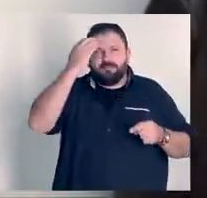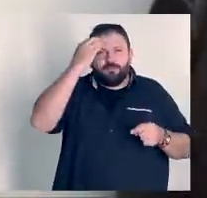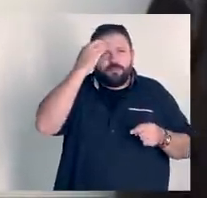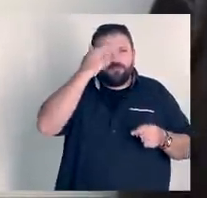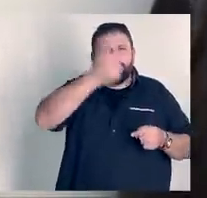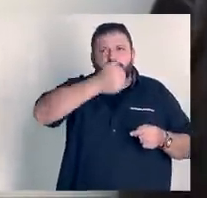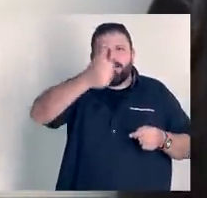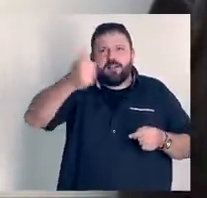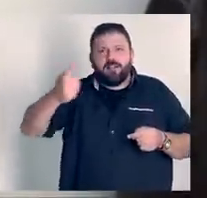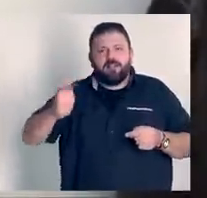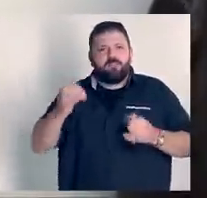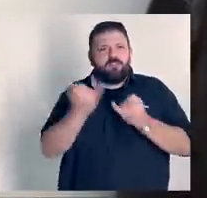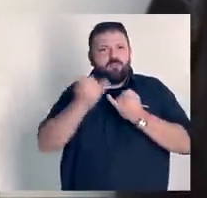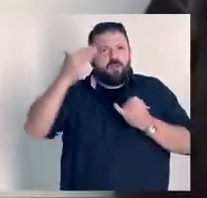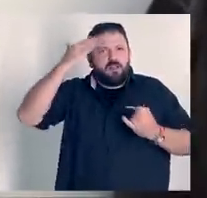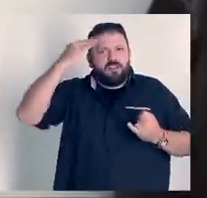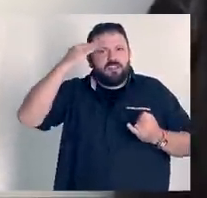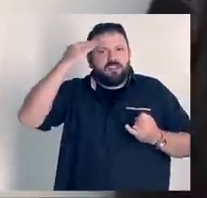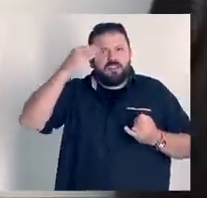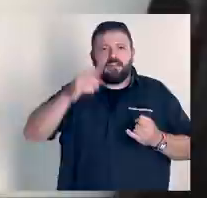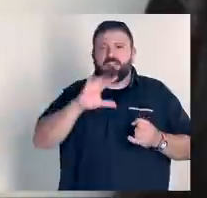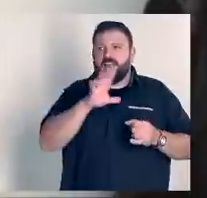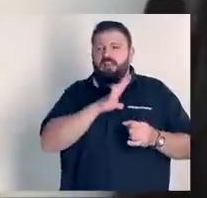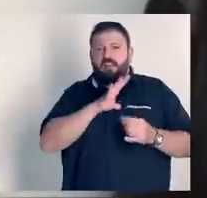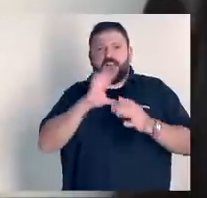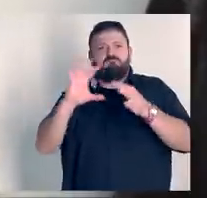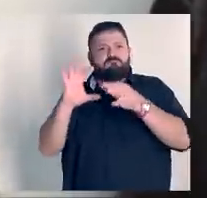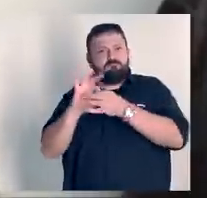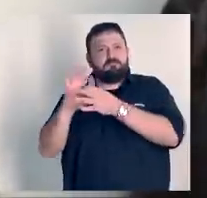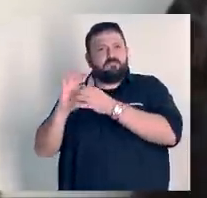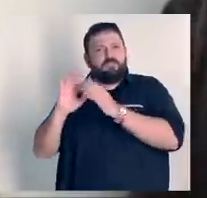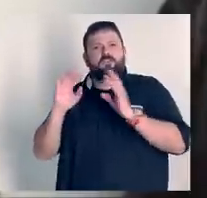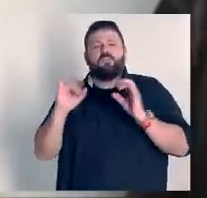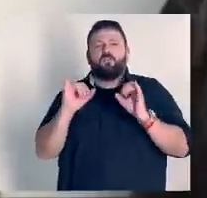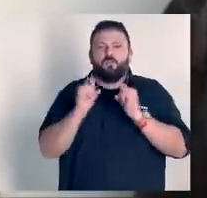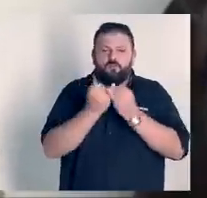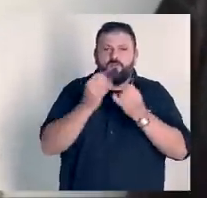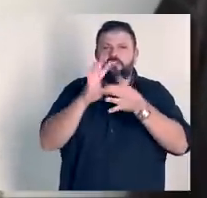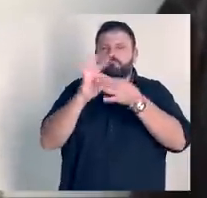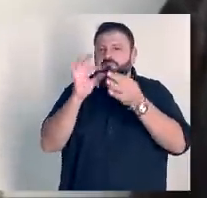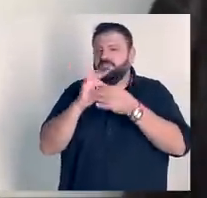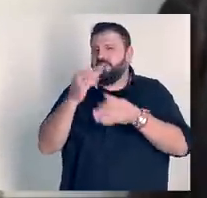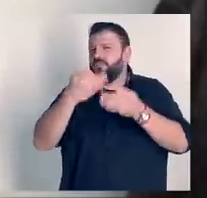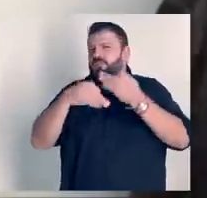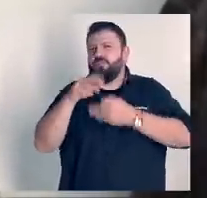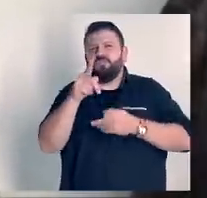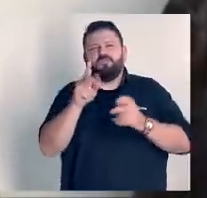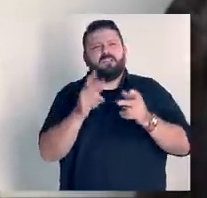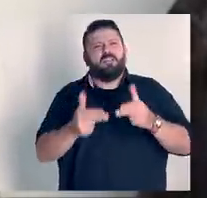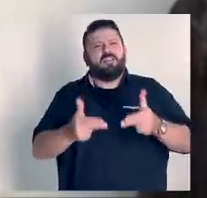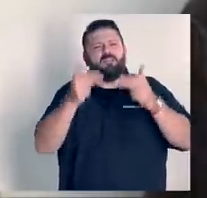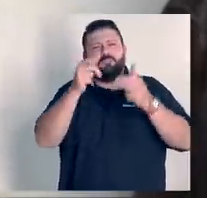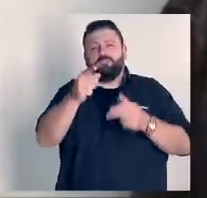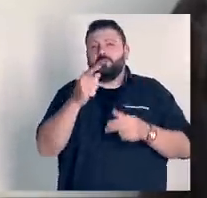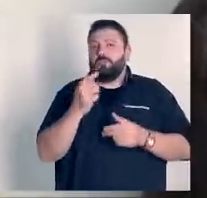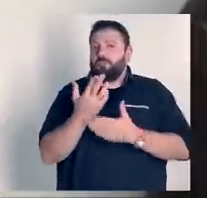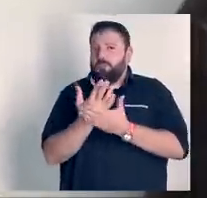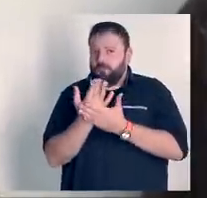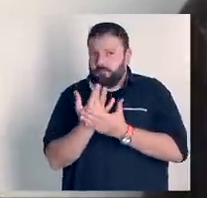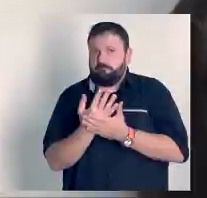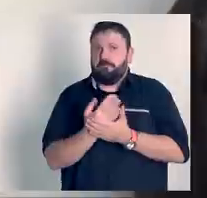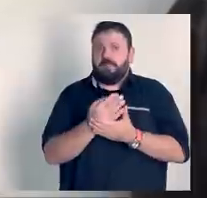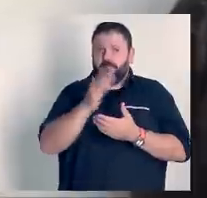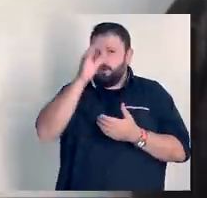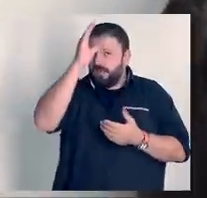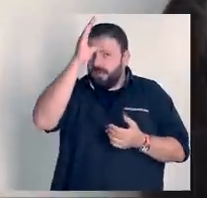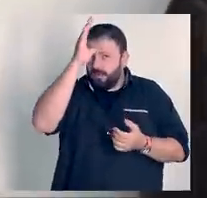vamos a tener reunidos en estas 12 horas intensivas de plática del negocio. Así es que pues los espero ahí. Es simplemente